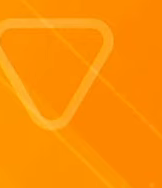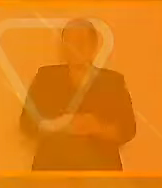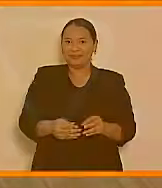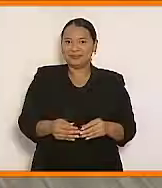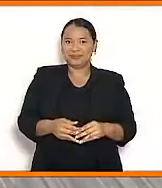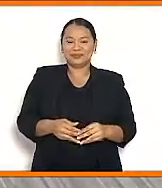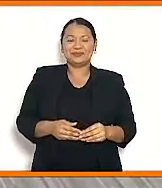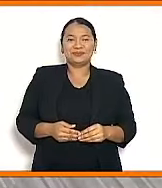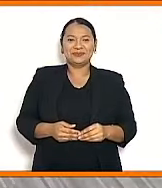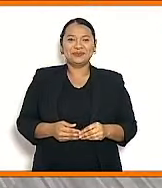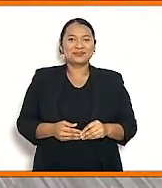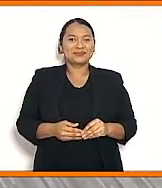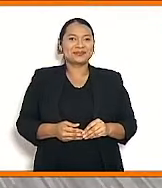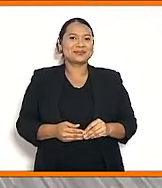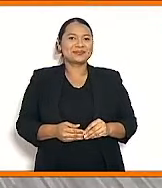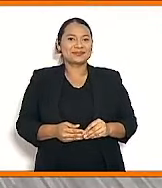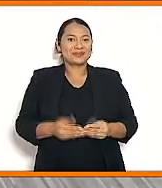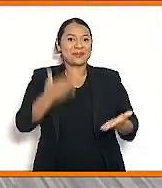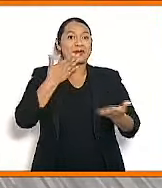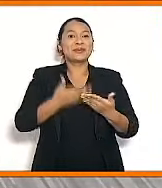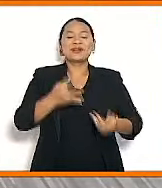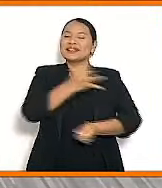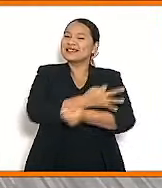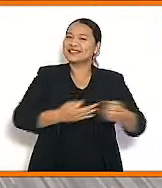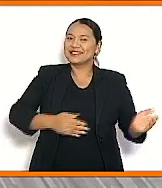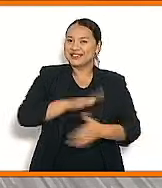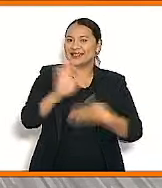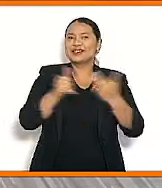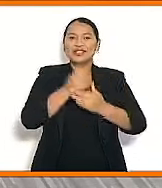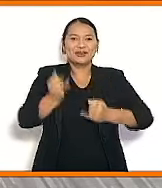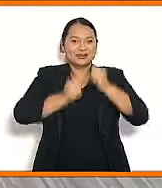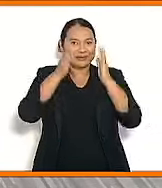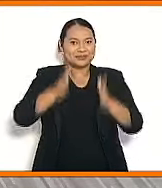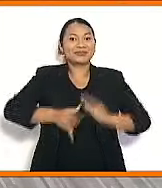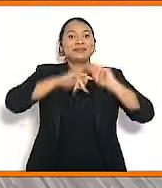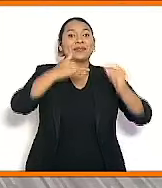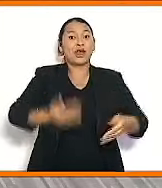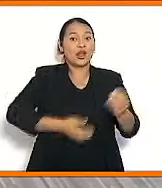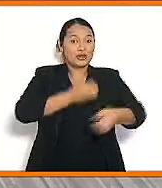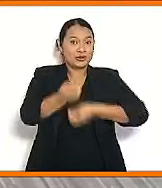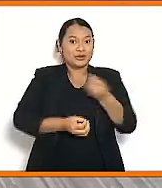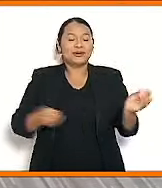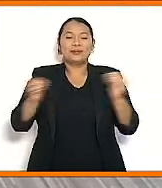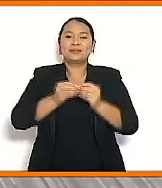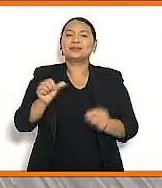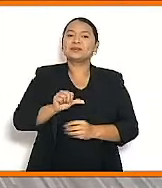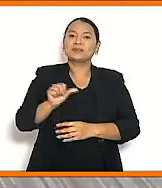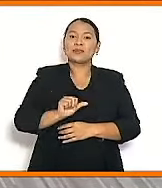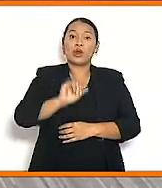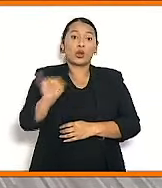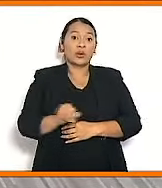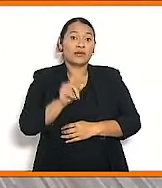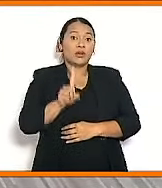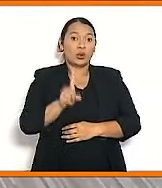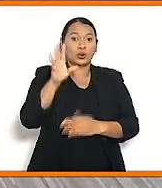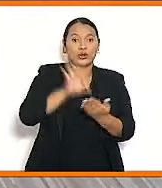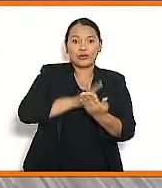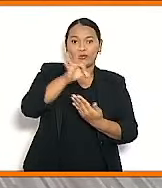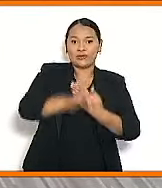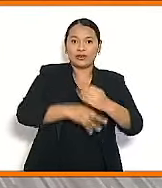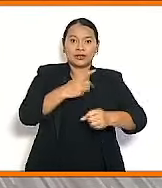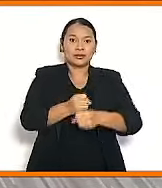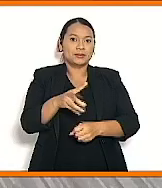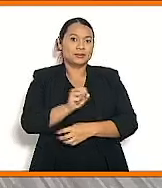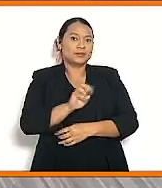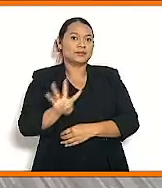vida. Buenas tardes a todos nuestros queridos jugadores y bienvenidos a un sorteo más hoy jueves 1 de febrero del